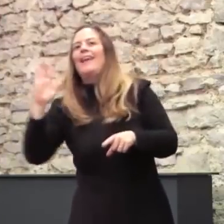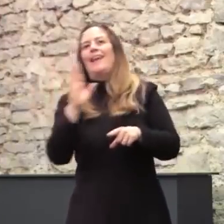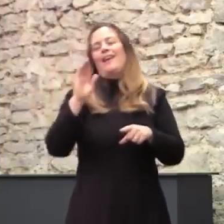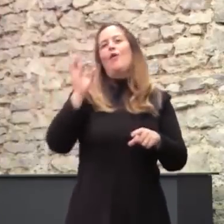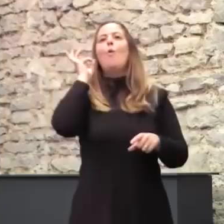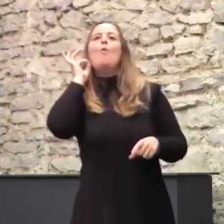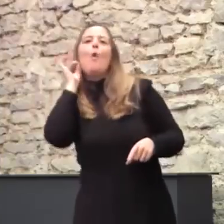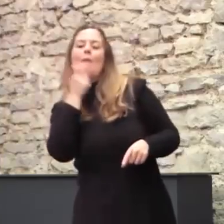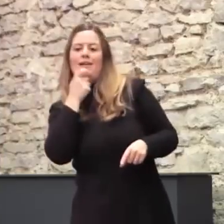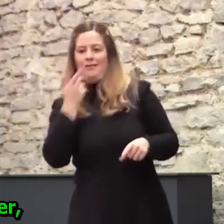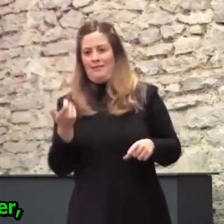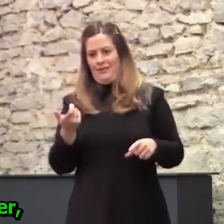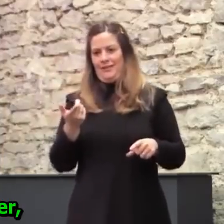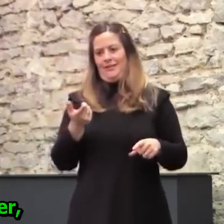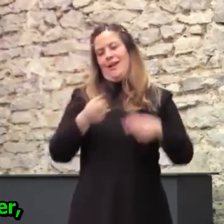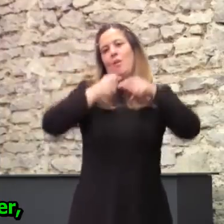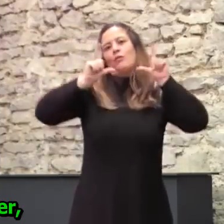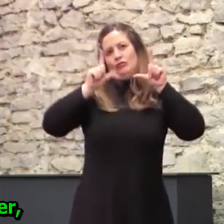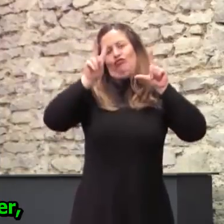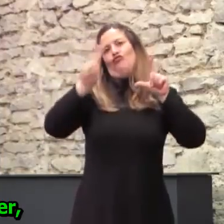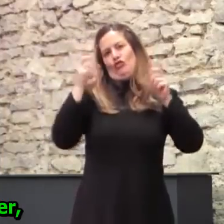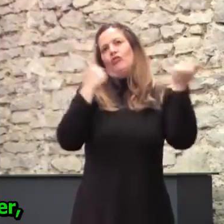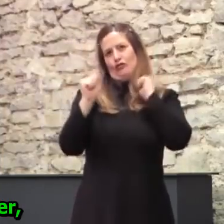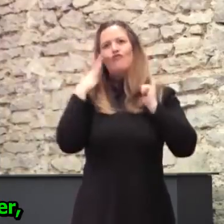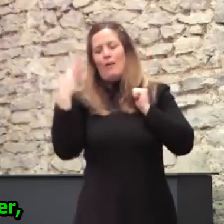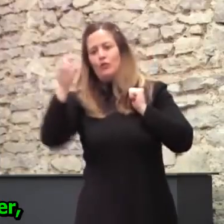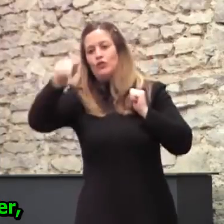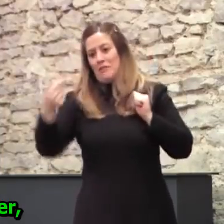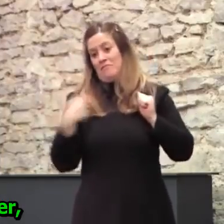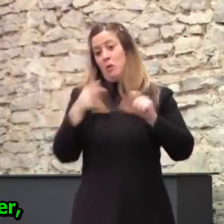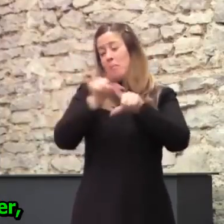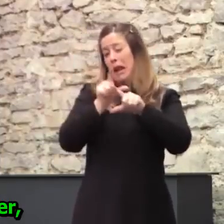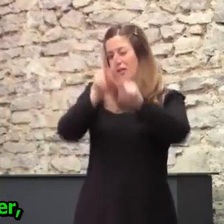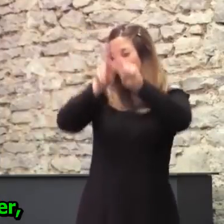Julia Roberts y Richard Gere. Como yo analizo la película, es la idea de,